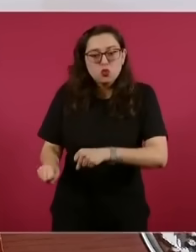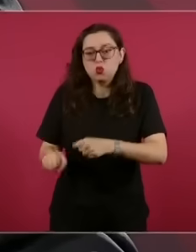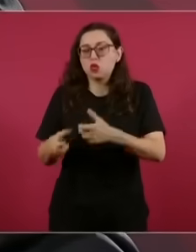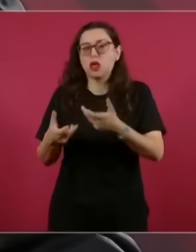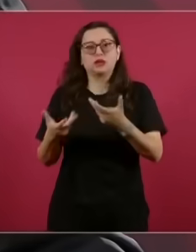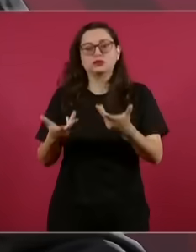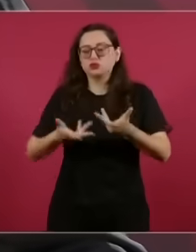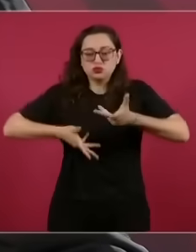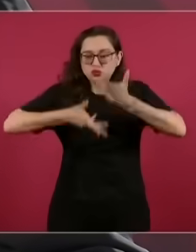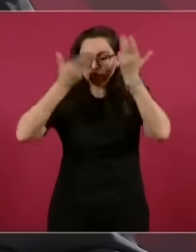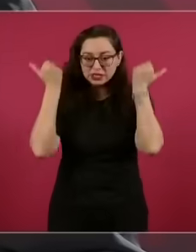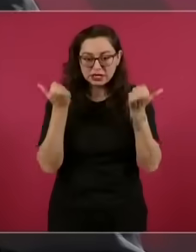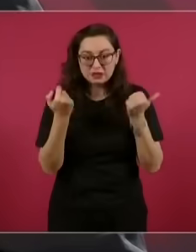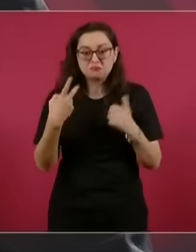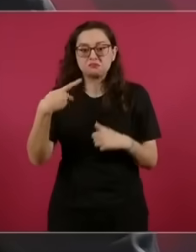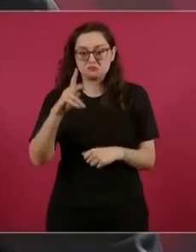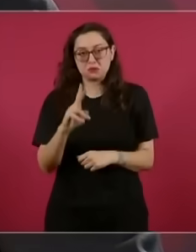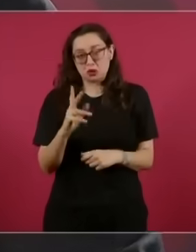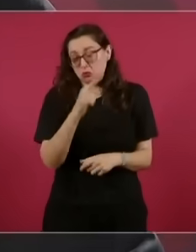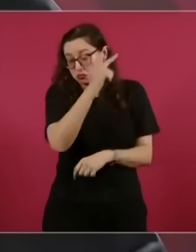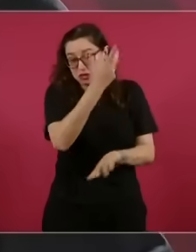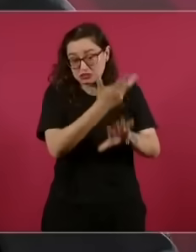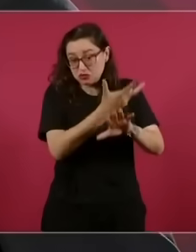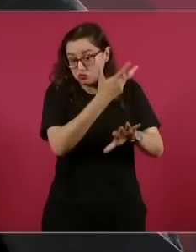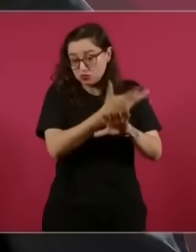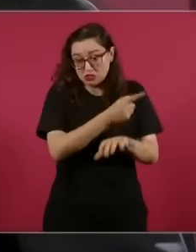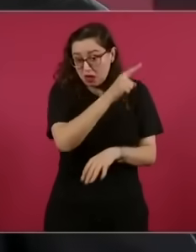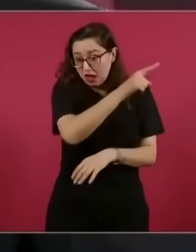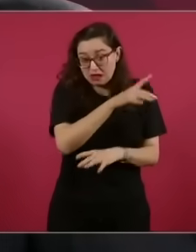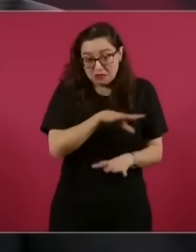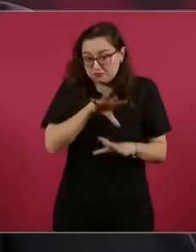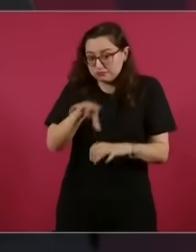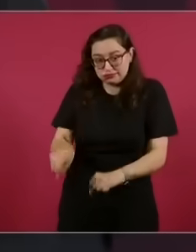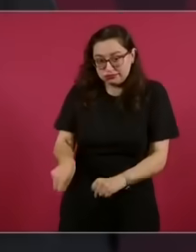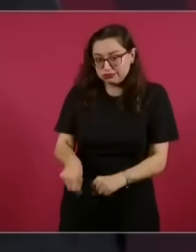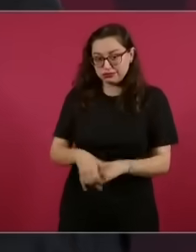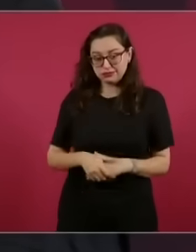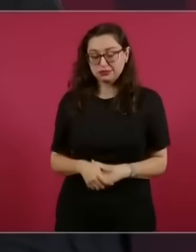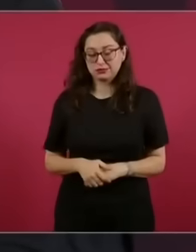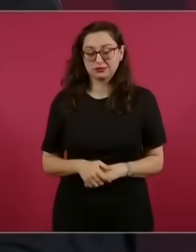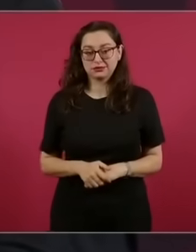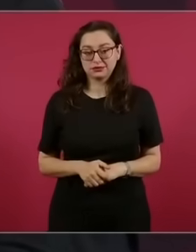o que lo detuvieron